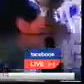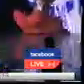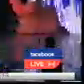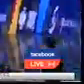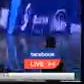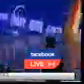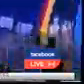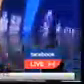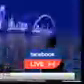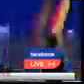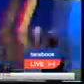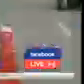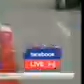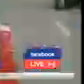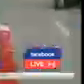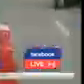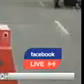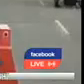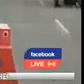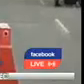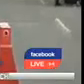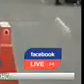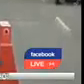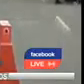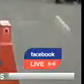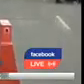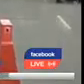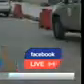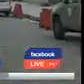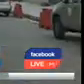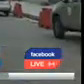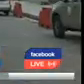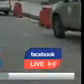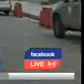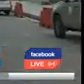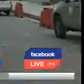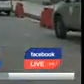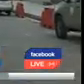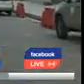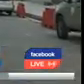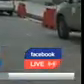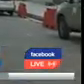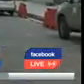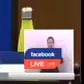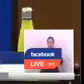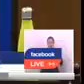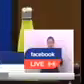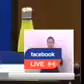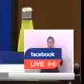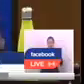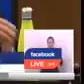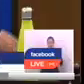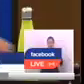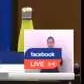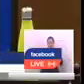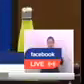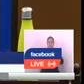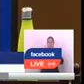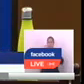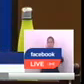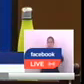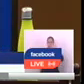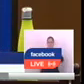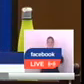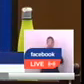primera de estas iniciativas se aplicará el viernes 23 de junio, fecha en la que se da por inaugurada la competición. Que se deje salir